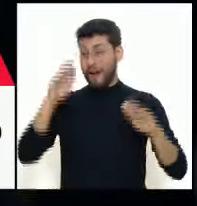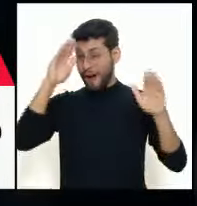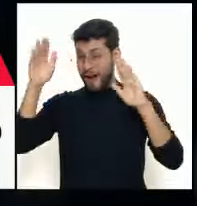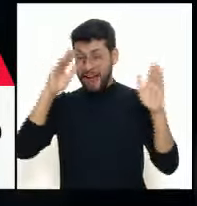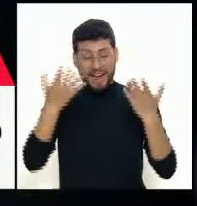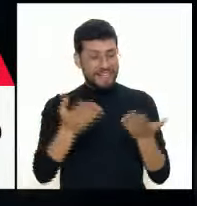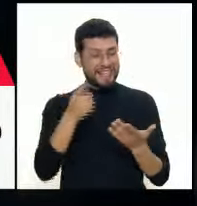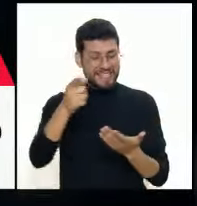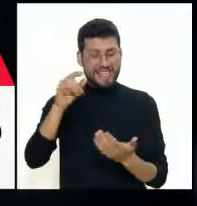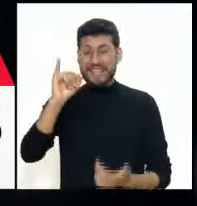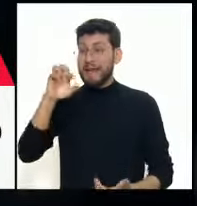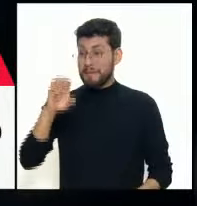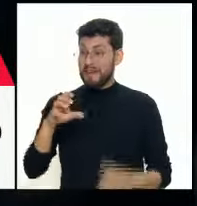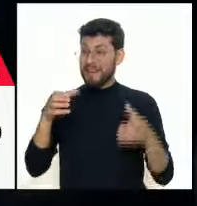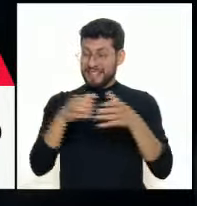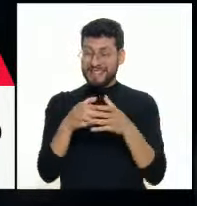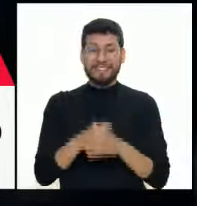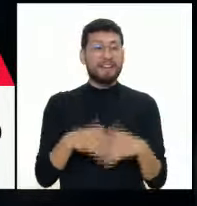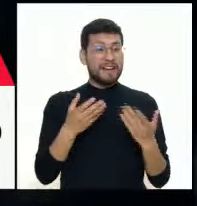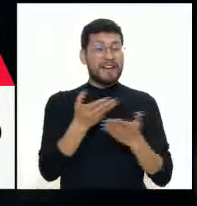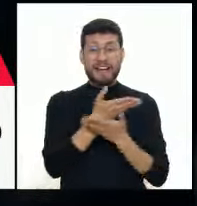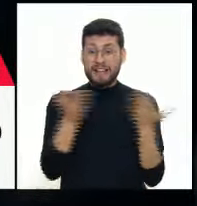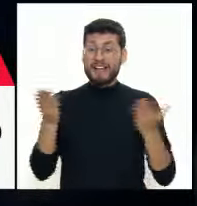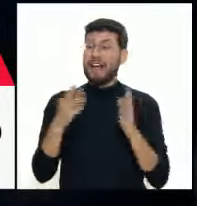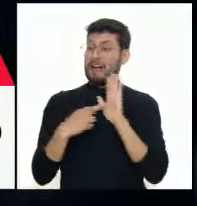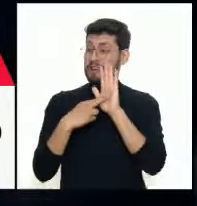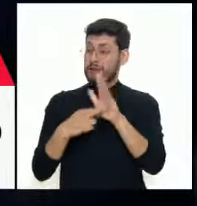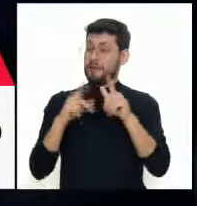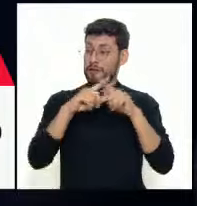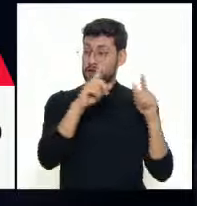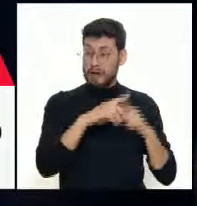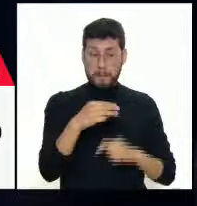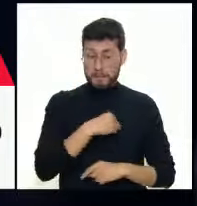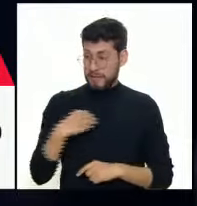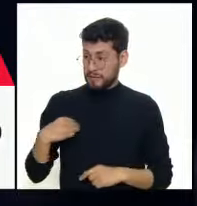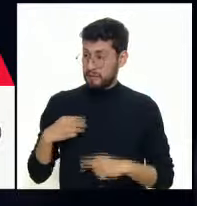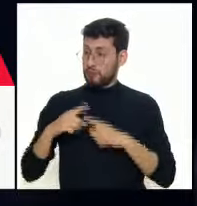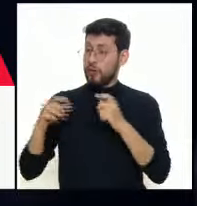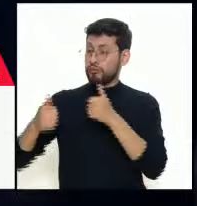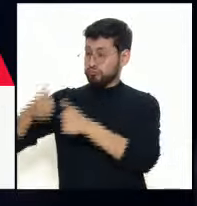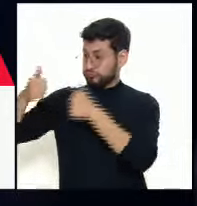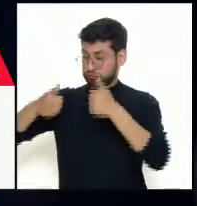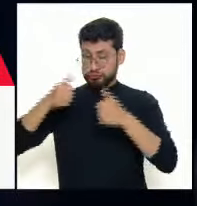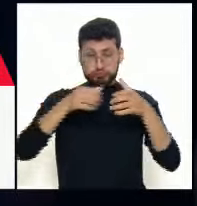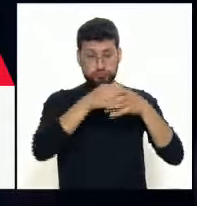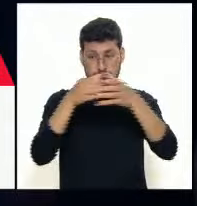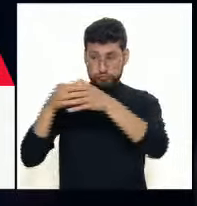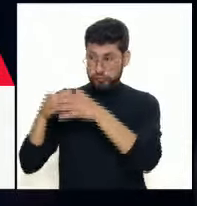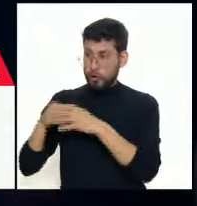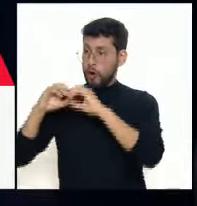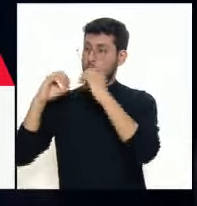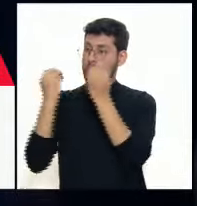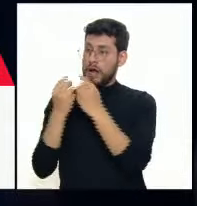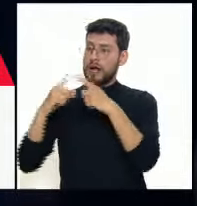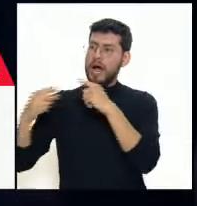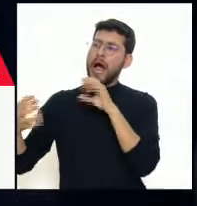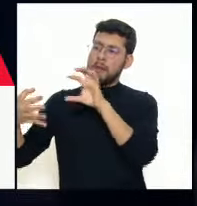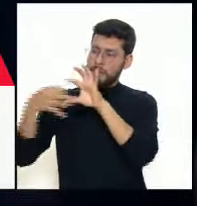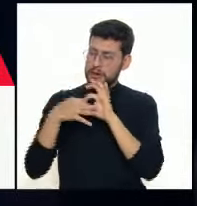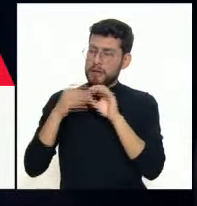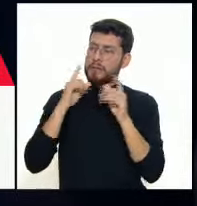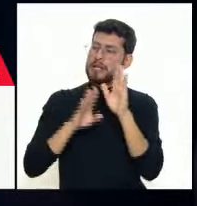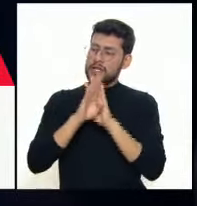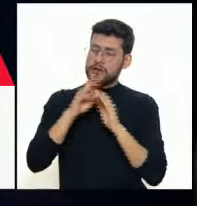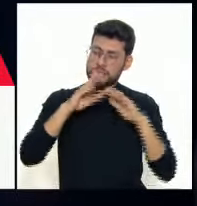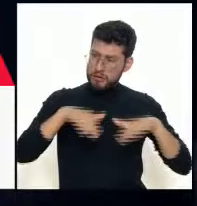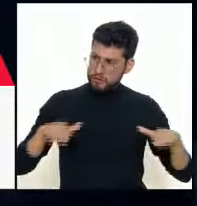Hola, amigos de Canal IP, estimados representantes de los ministerios, entidades públicas, organizaciones vinculadas al